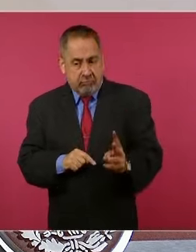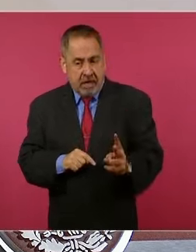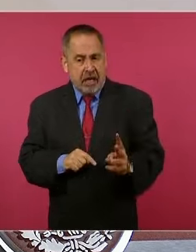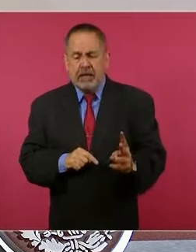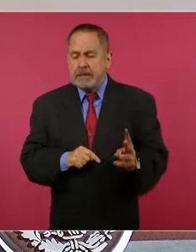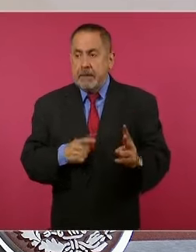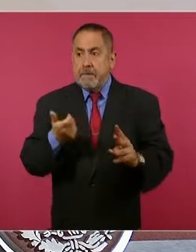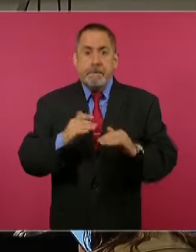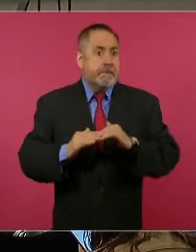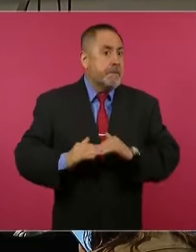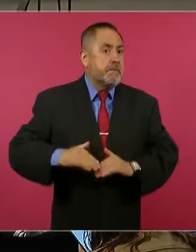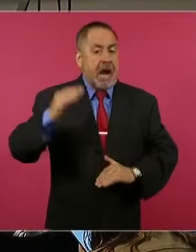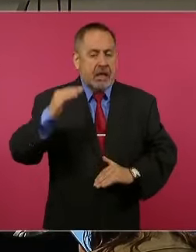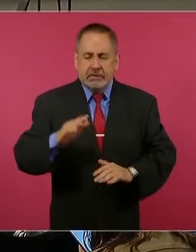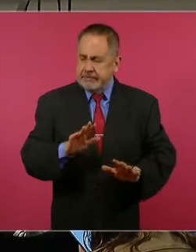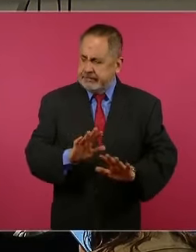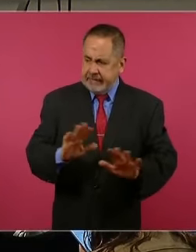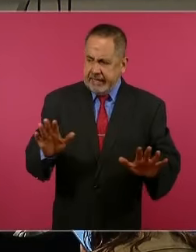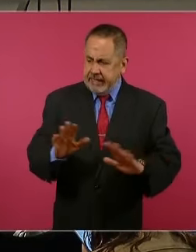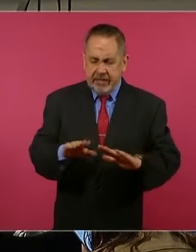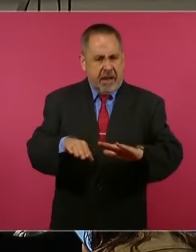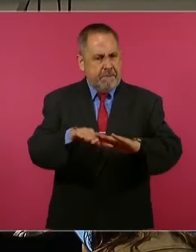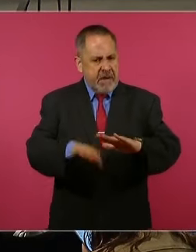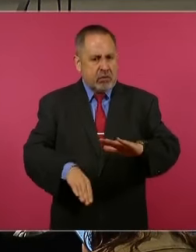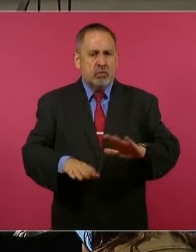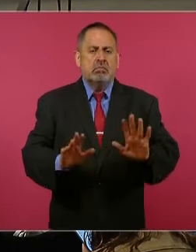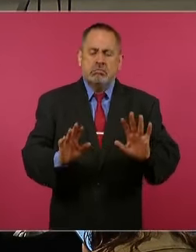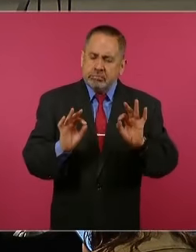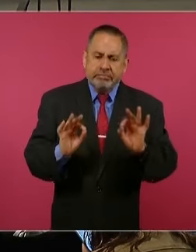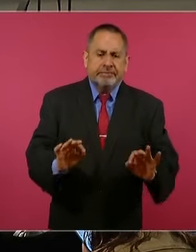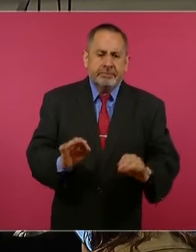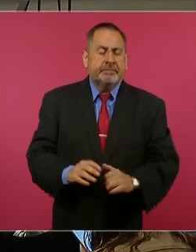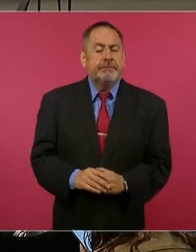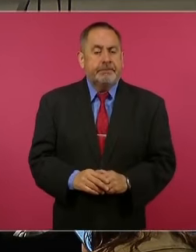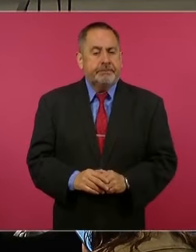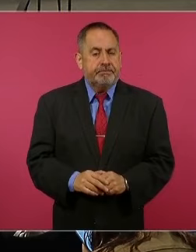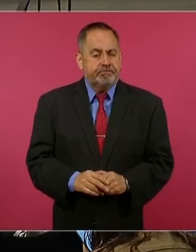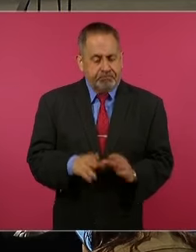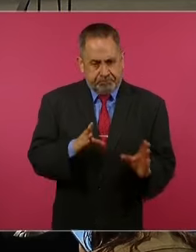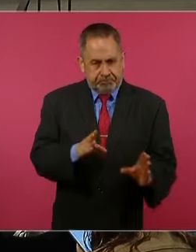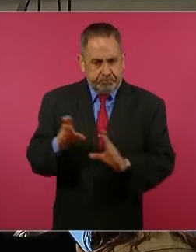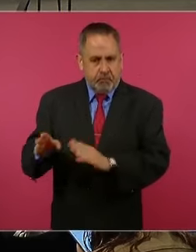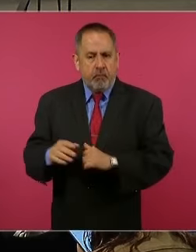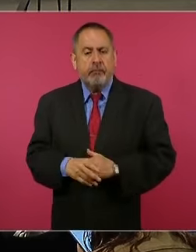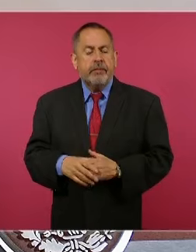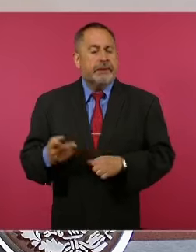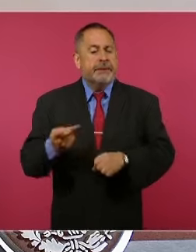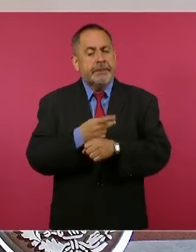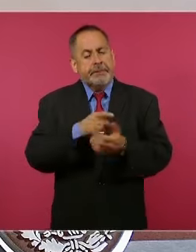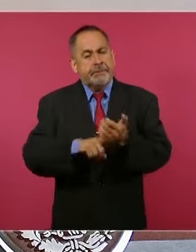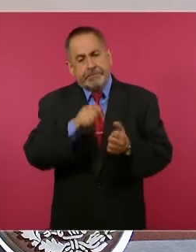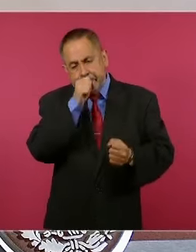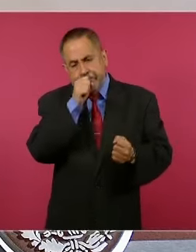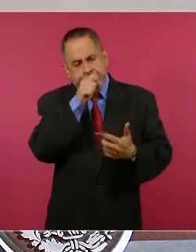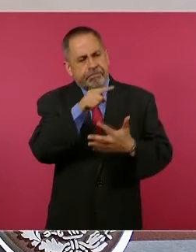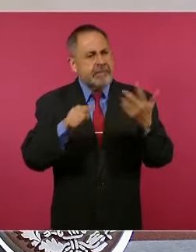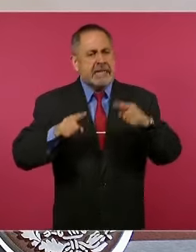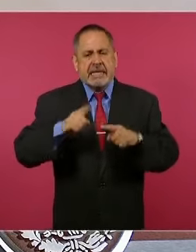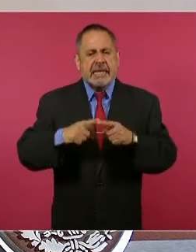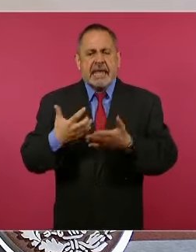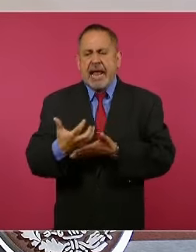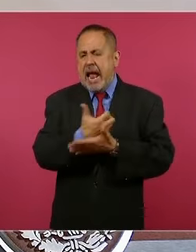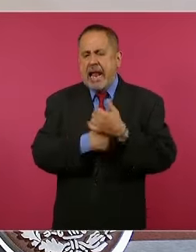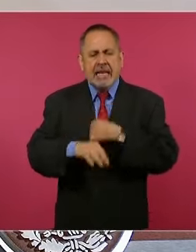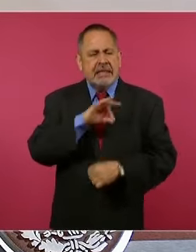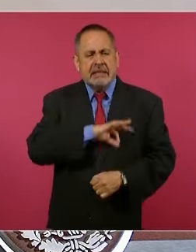se incrementen por arriba de la inflación pasamos ahora como de costumbre a los indicadores de ganancia por Marca a nivel